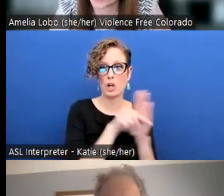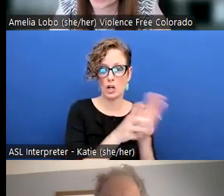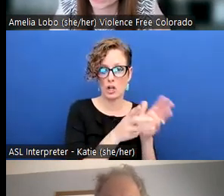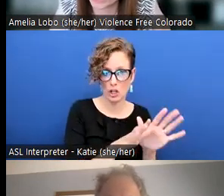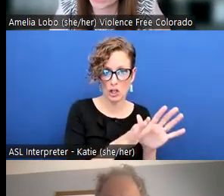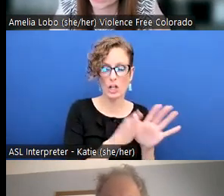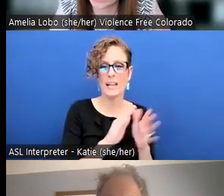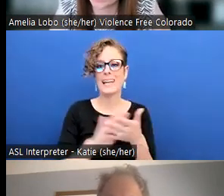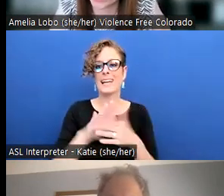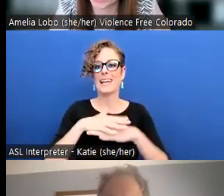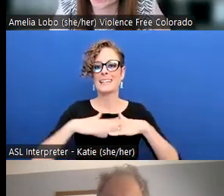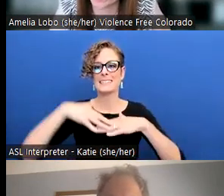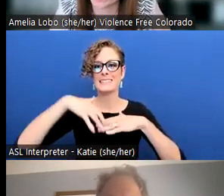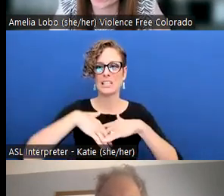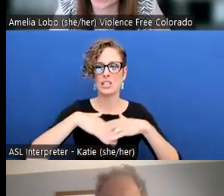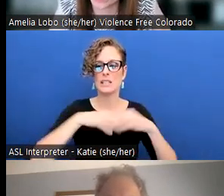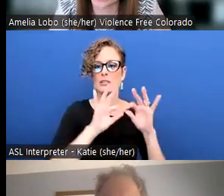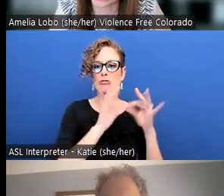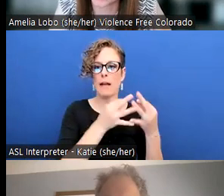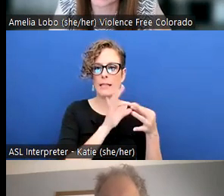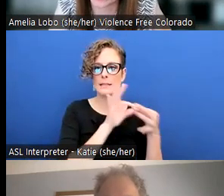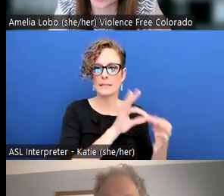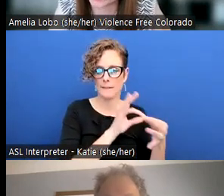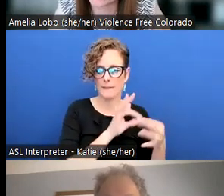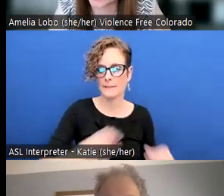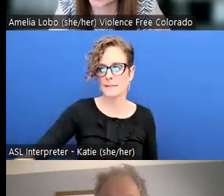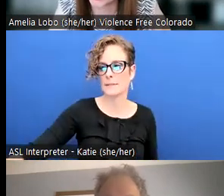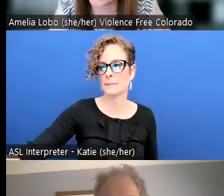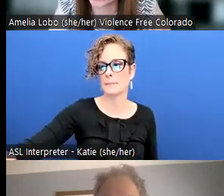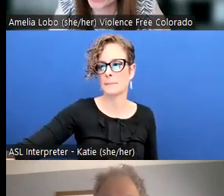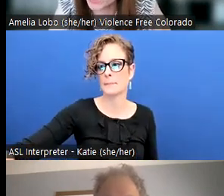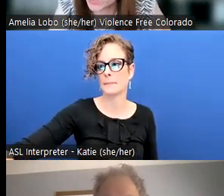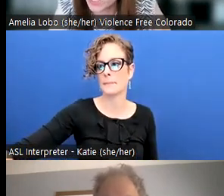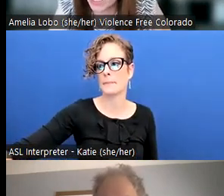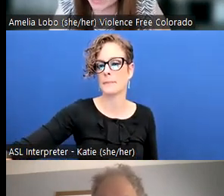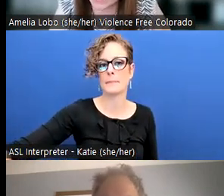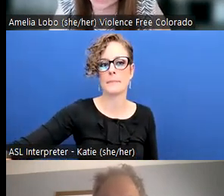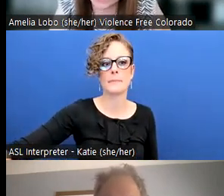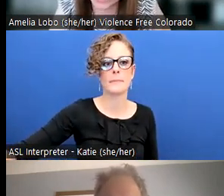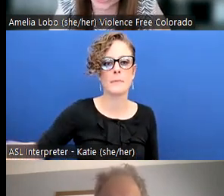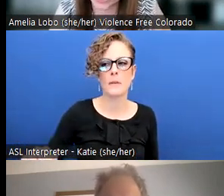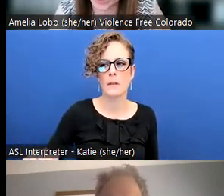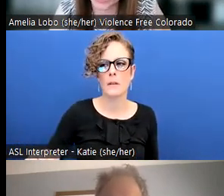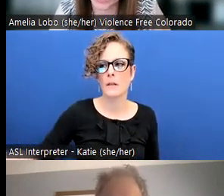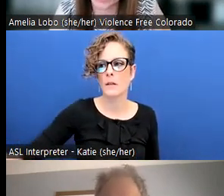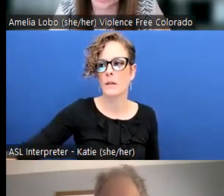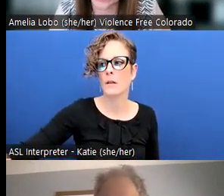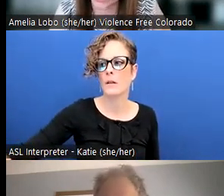era 150, que tiene que ver con parientes indígenas asesinados y